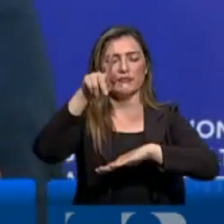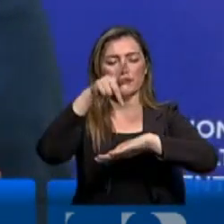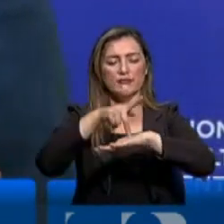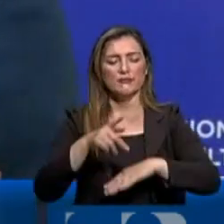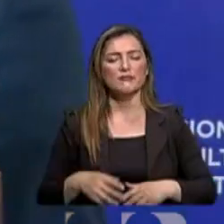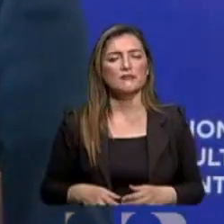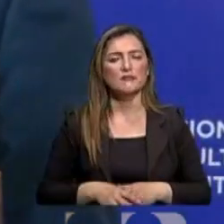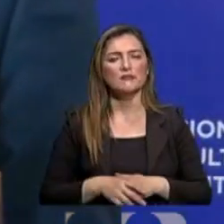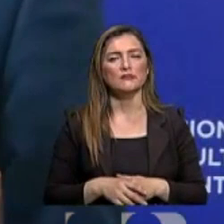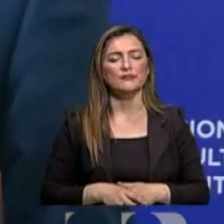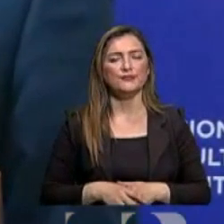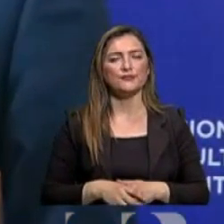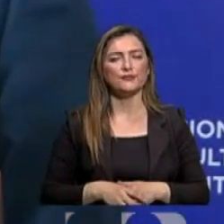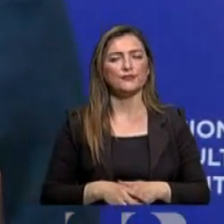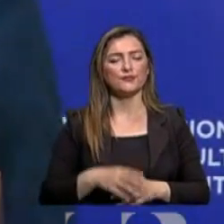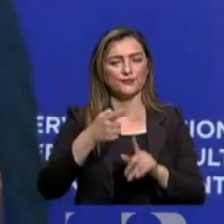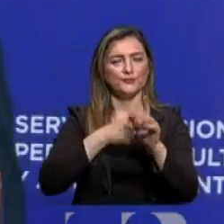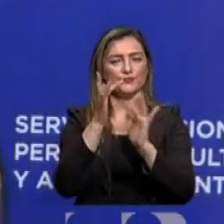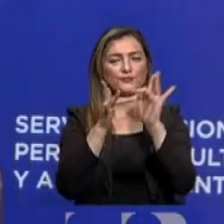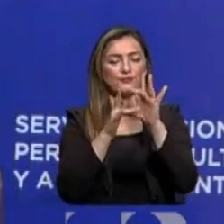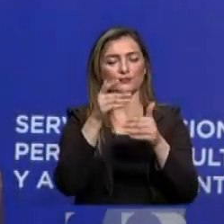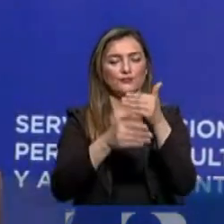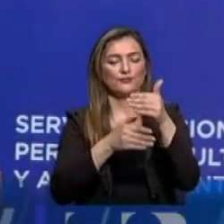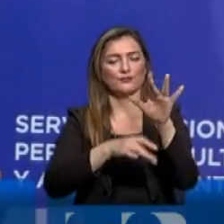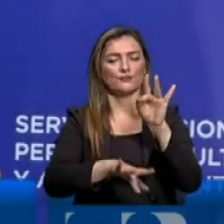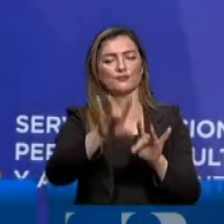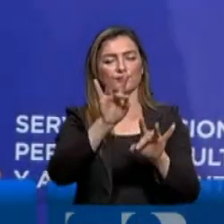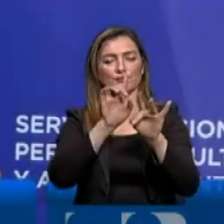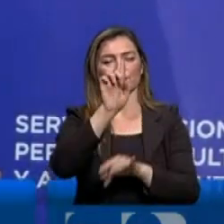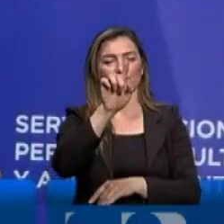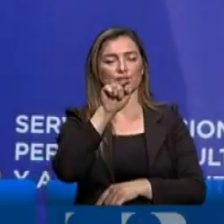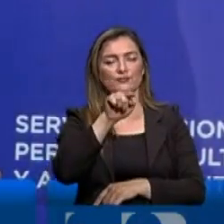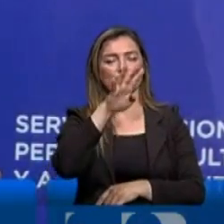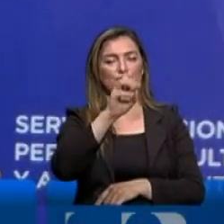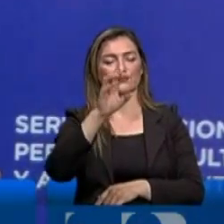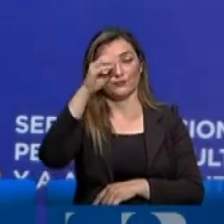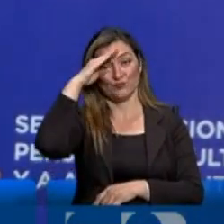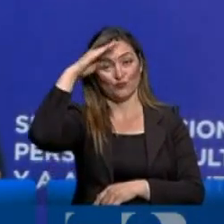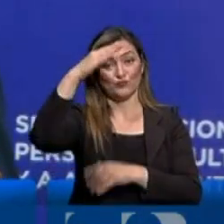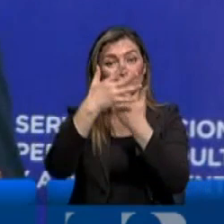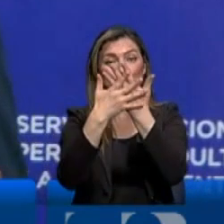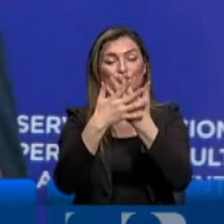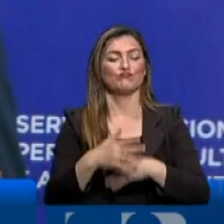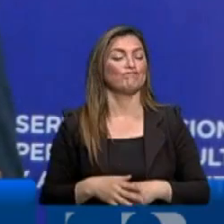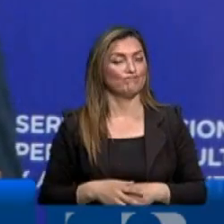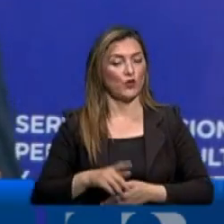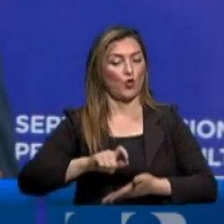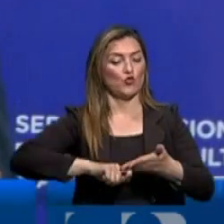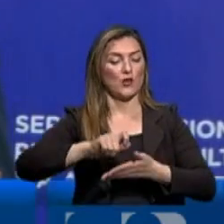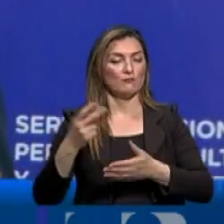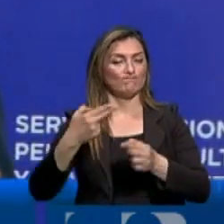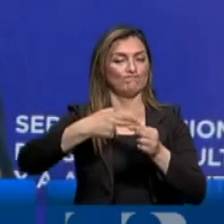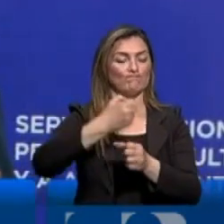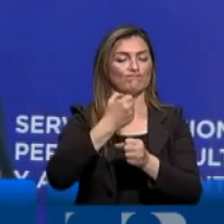profesionalización. En abril se inicia el proceso de selección de 1.400 agentes penitenciarios para que puedan sumarse a